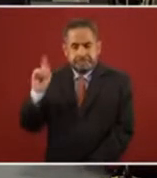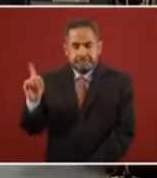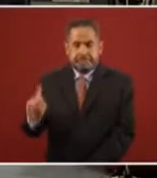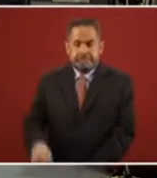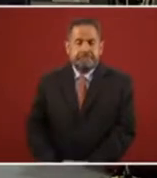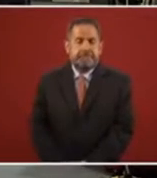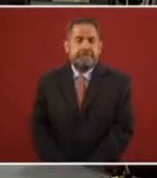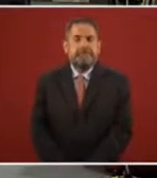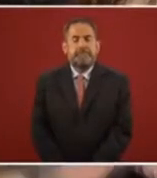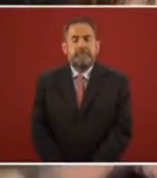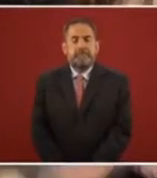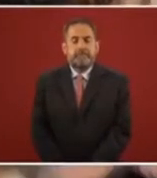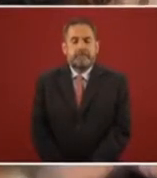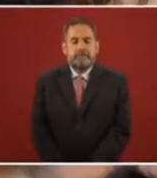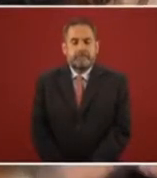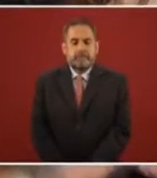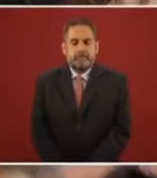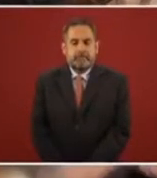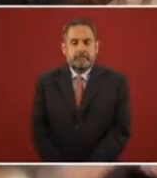compañeros